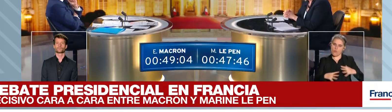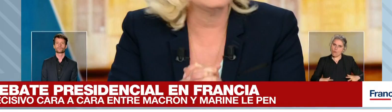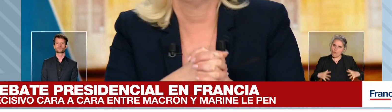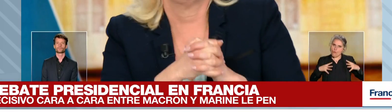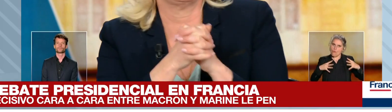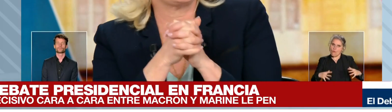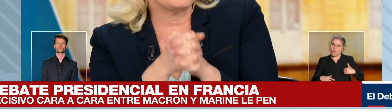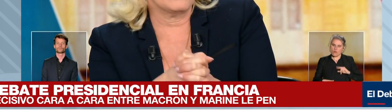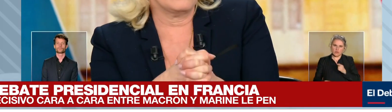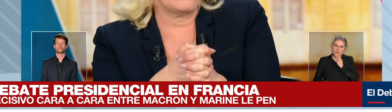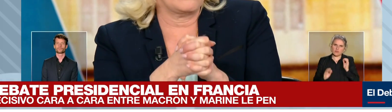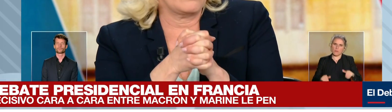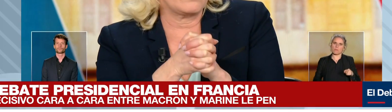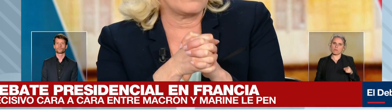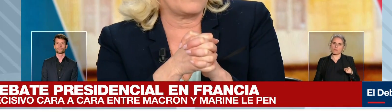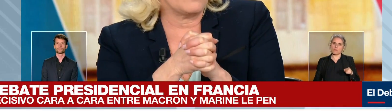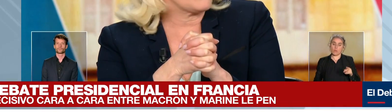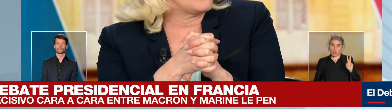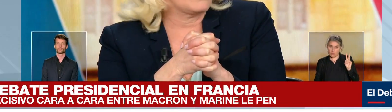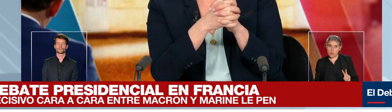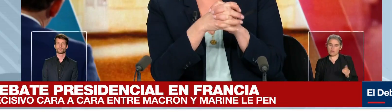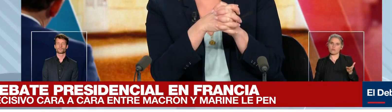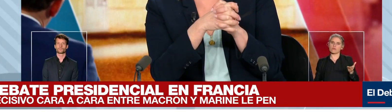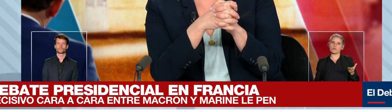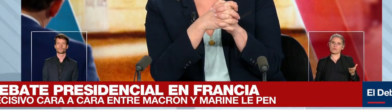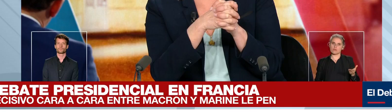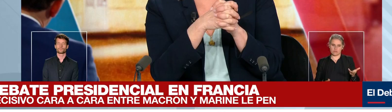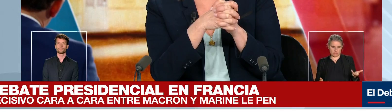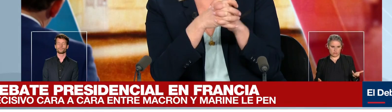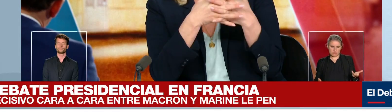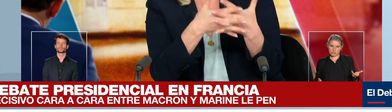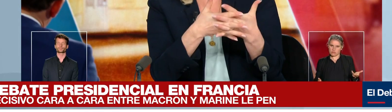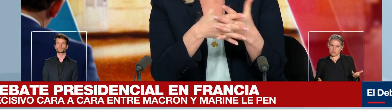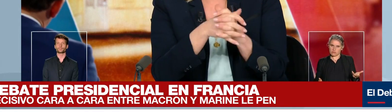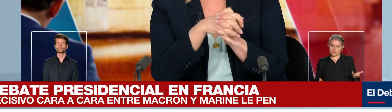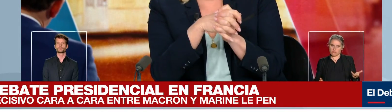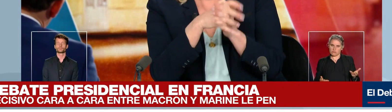todo, estudiar y trabajar al tiempo no es fácil. Y